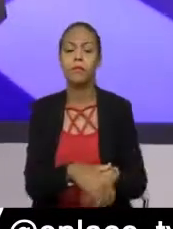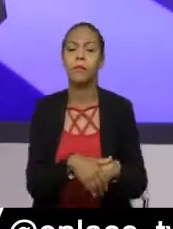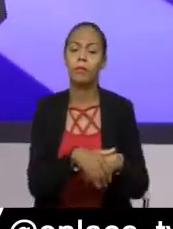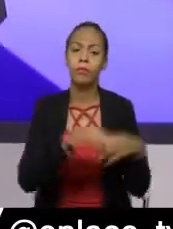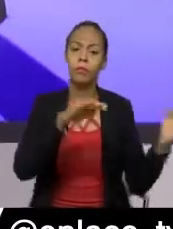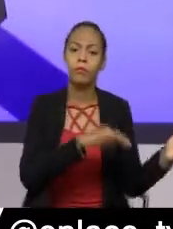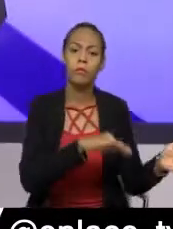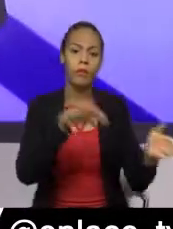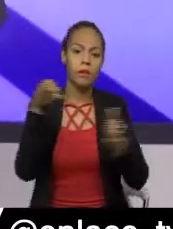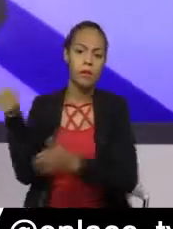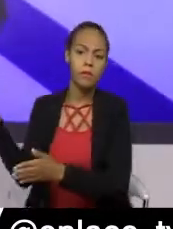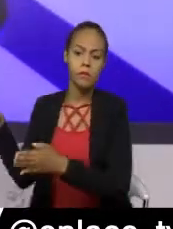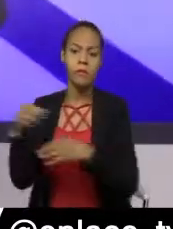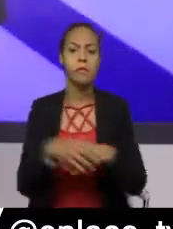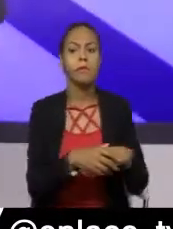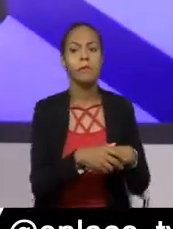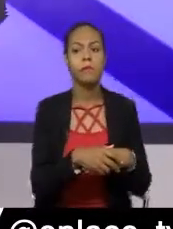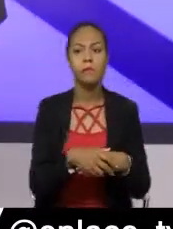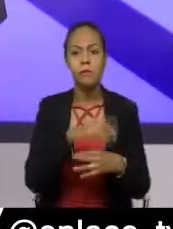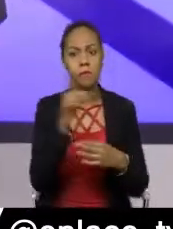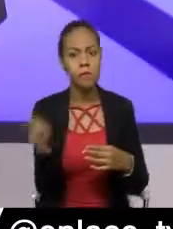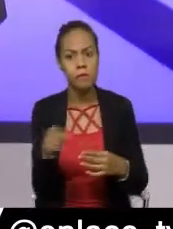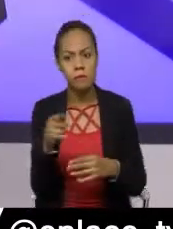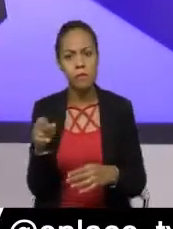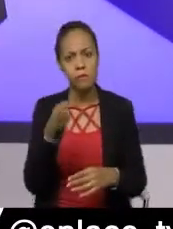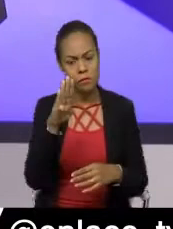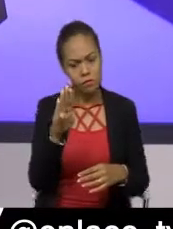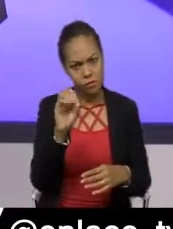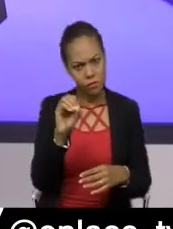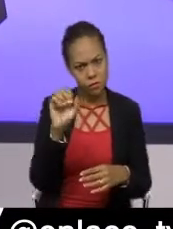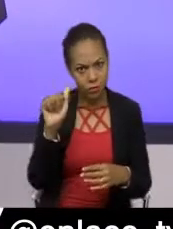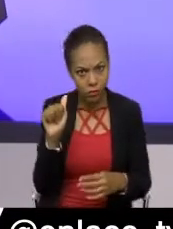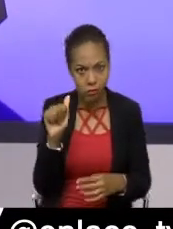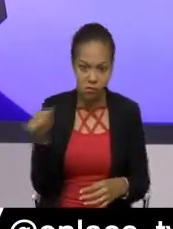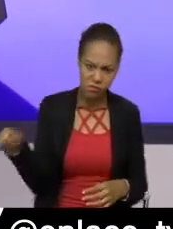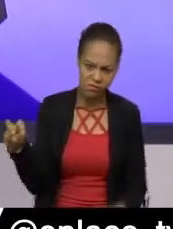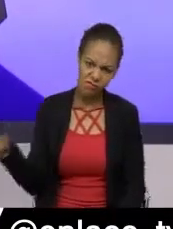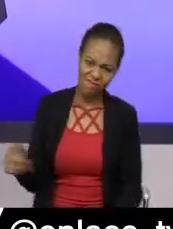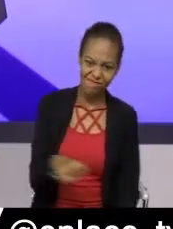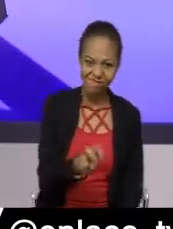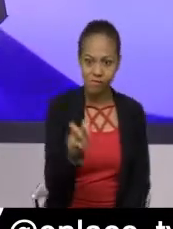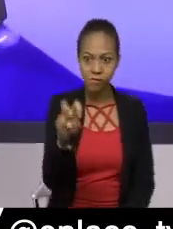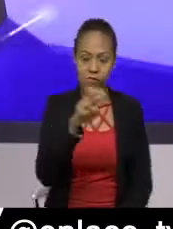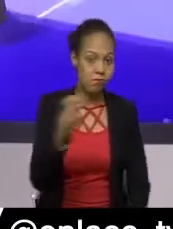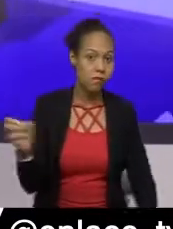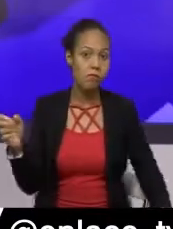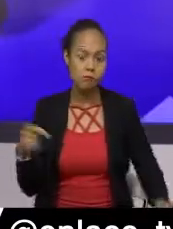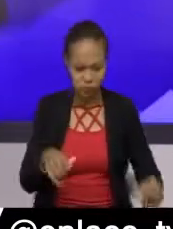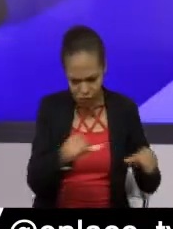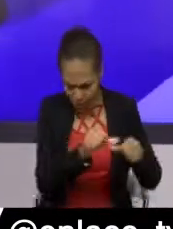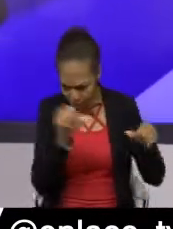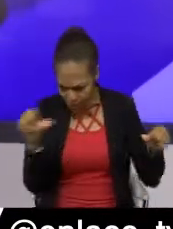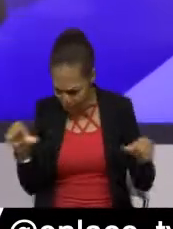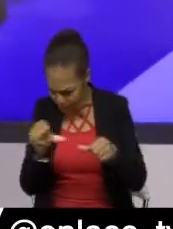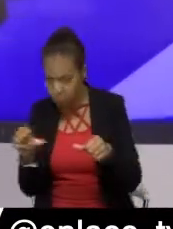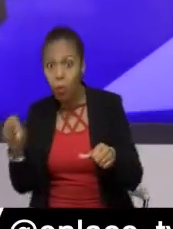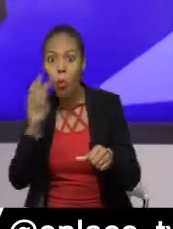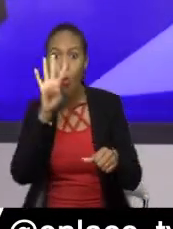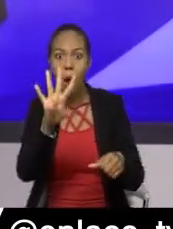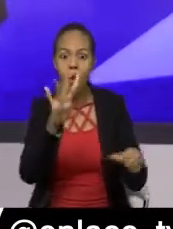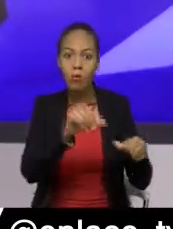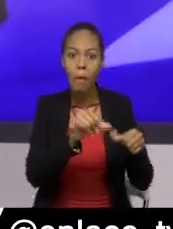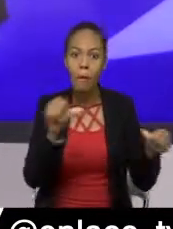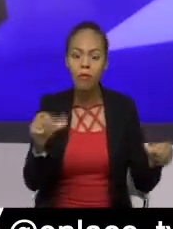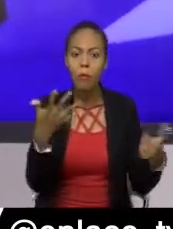les estaremos hablando de una boa constrictor de aproximadamente 4 metros que fue hallada en el barrio Villa Rosa por parte de las